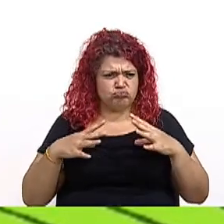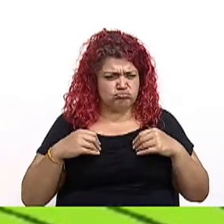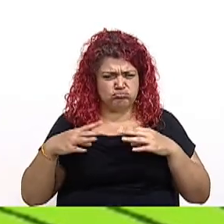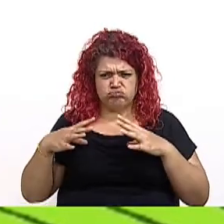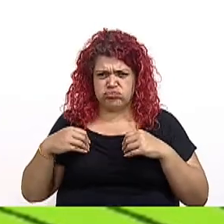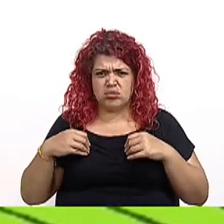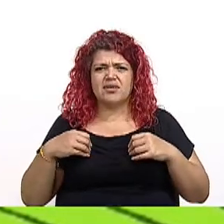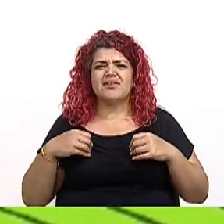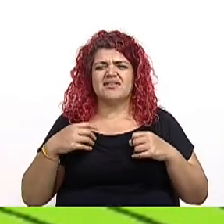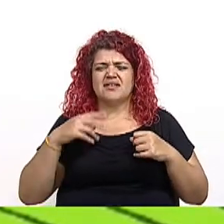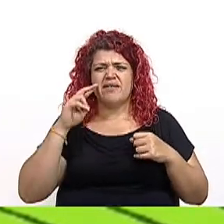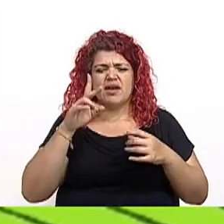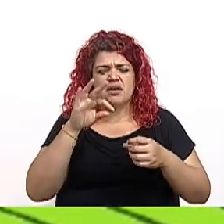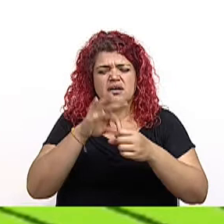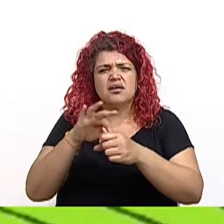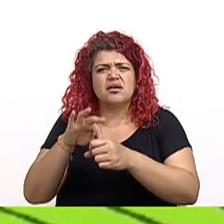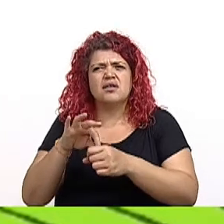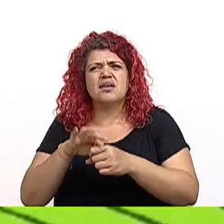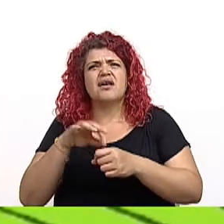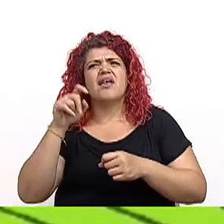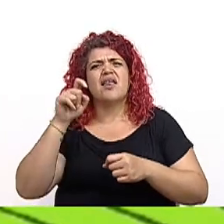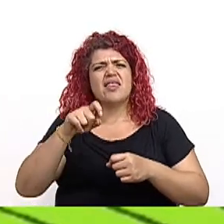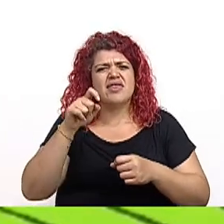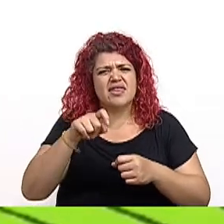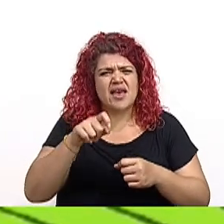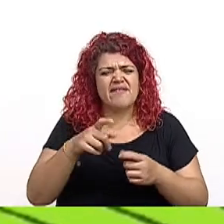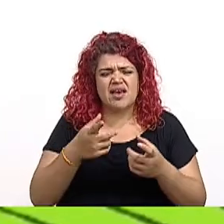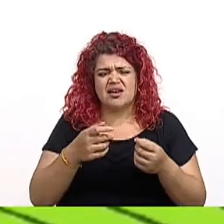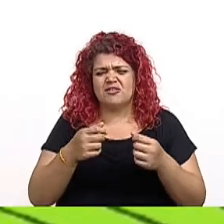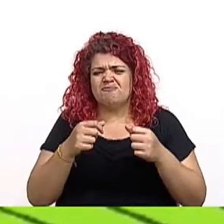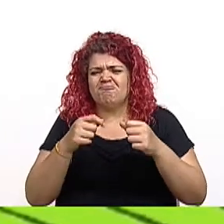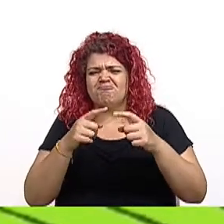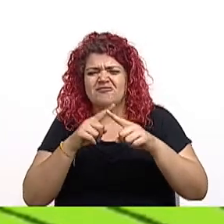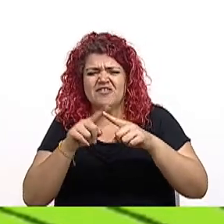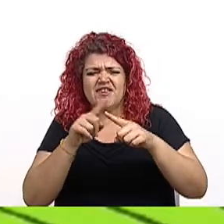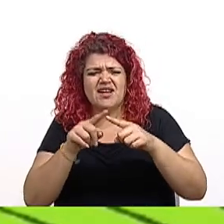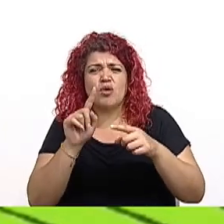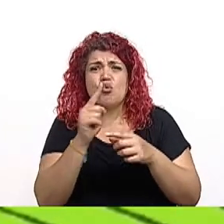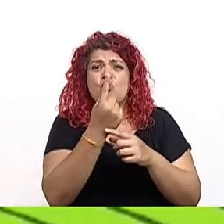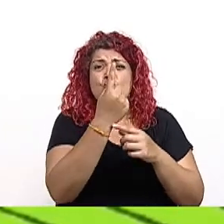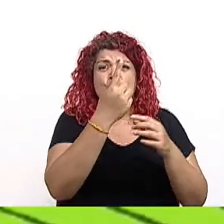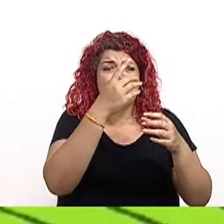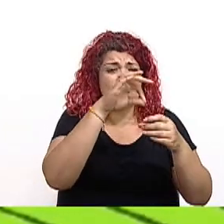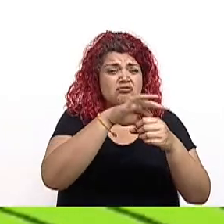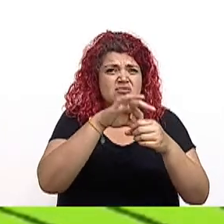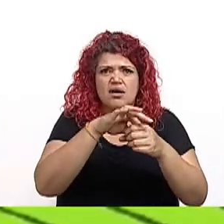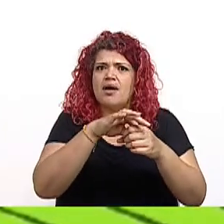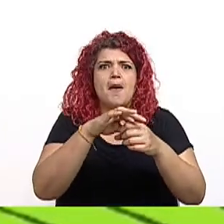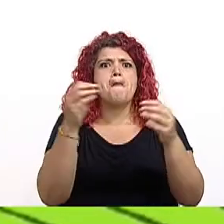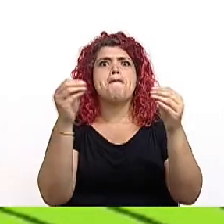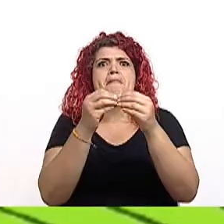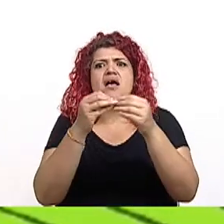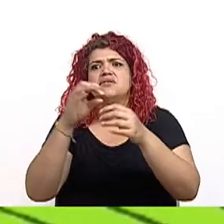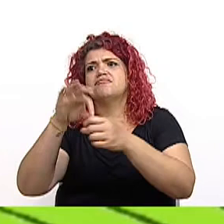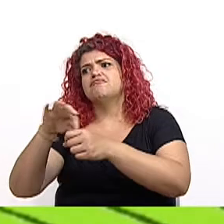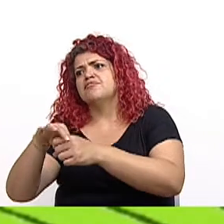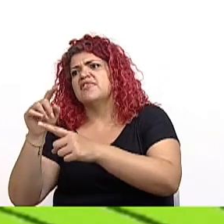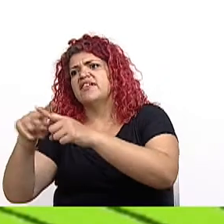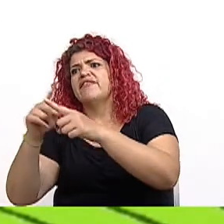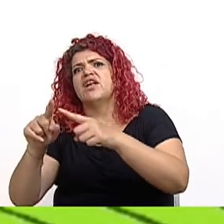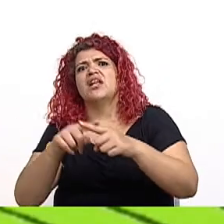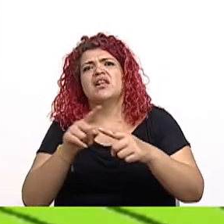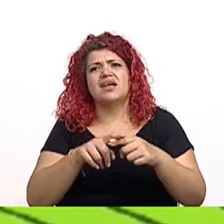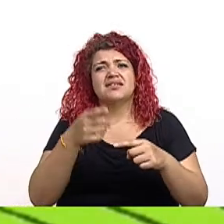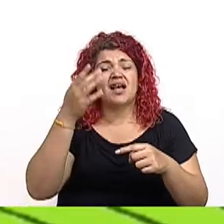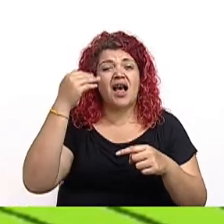que los agricultores intentan diversificar las modalidades de explotación, pasando de monocultivos a combinar diversas actividades, de